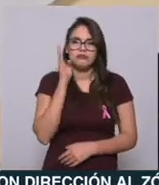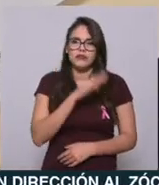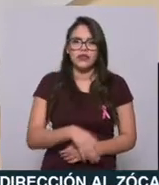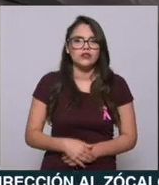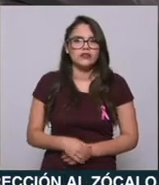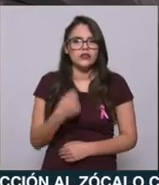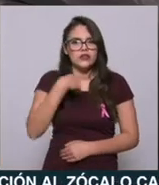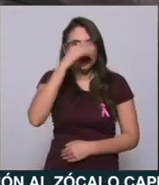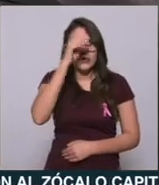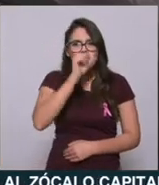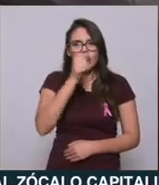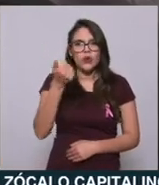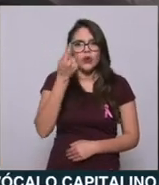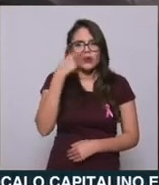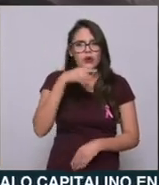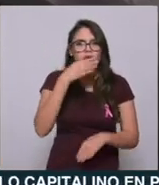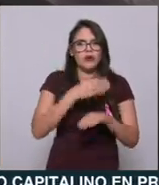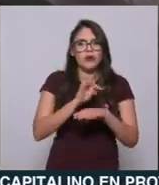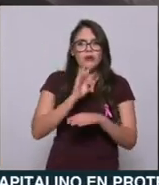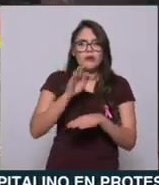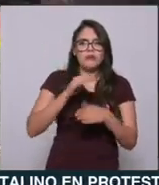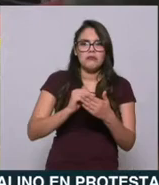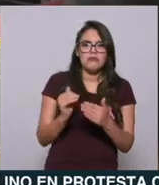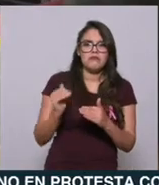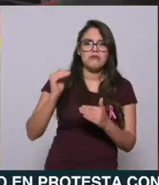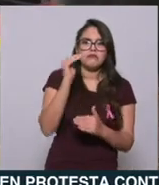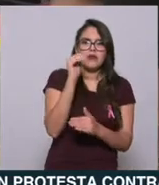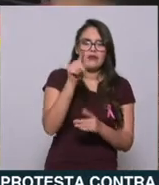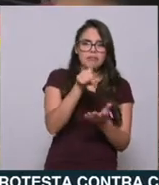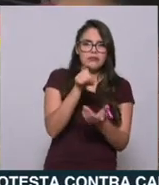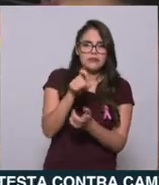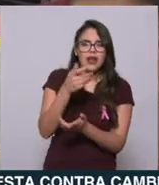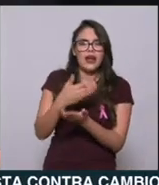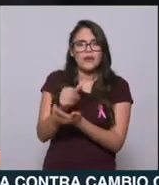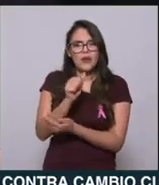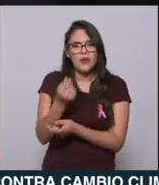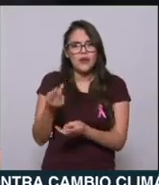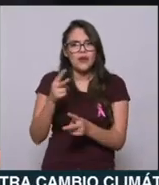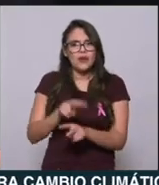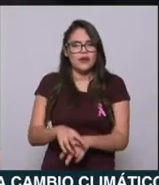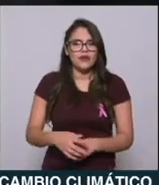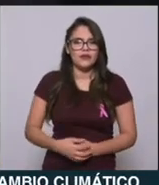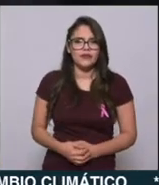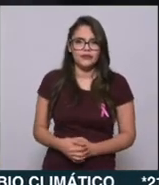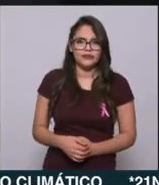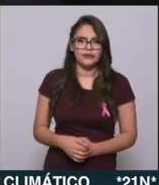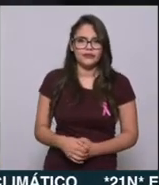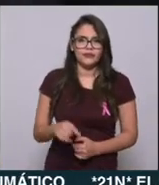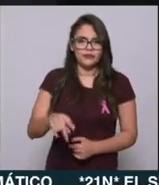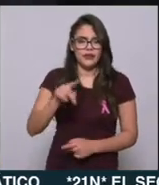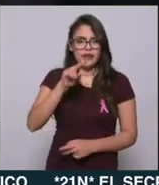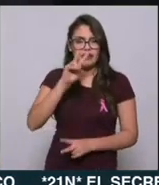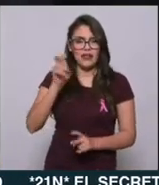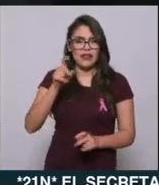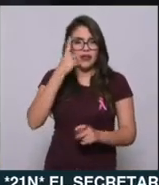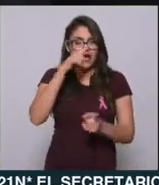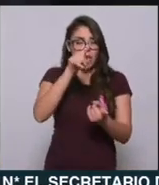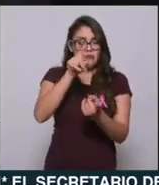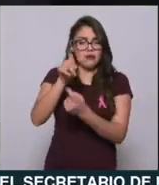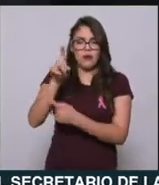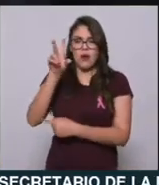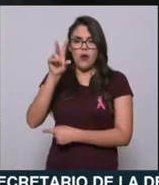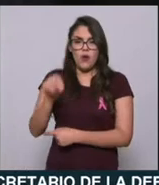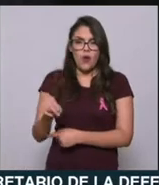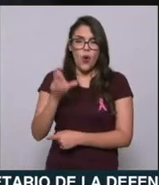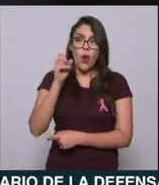una herramienta penal para incrementar la recaudación en vez de incrementar la base fiscal. No es un tema recaudatorio, no es un tema